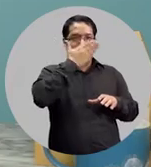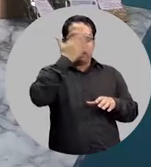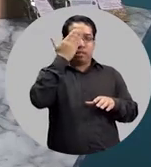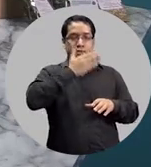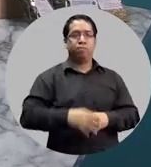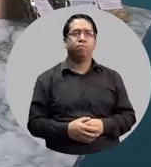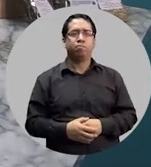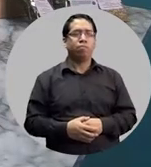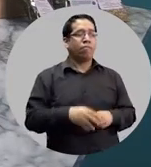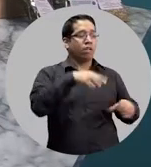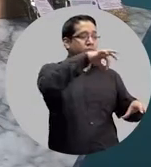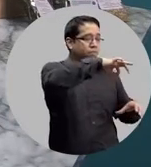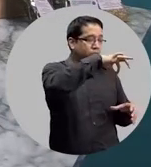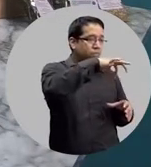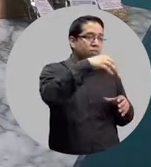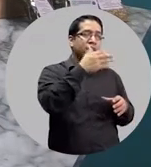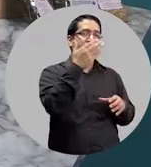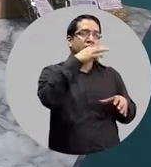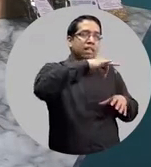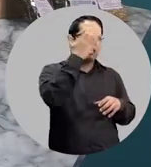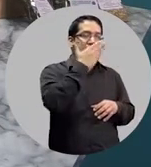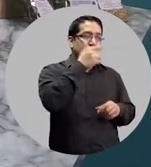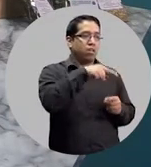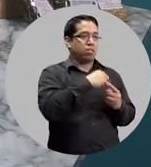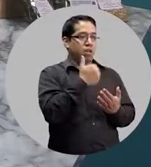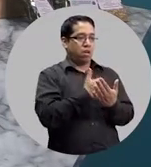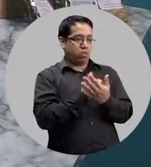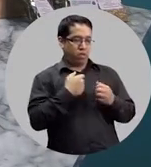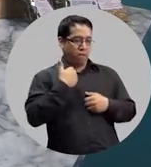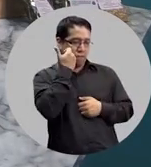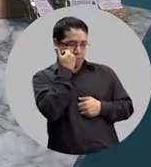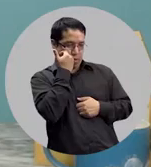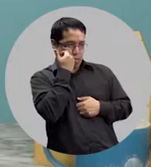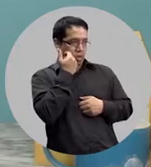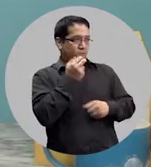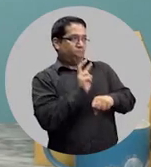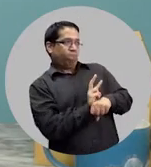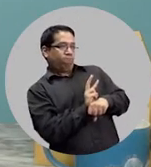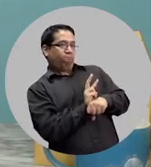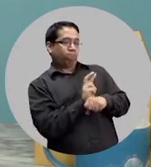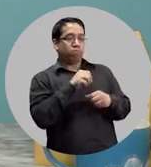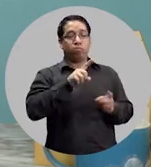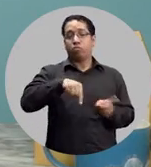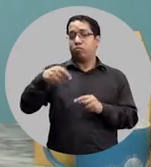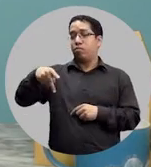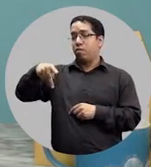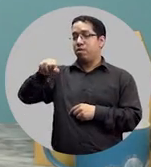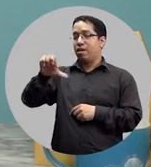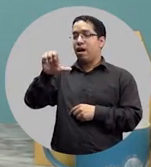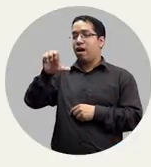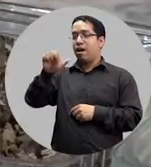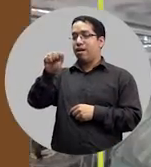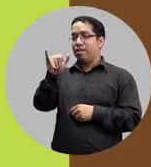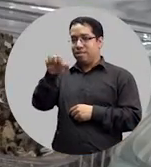cayena. El té negro es un antioxidante porque contiene polifenoles y la pimienta cayena te sirve como quemador de